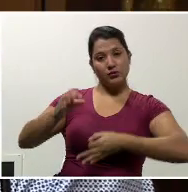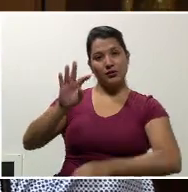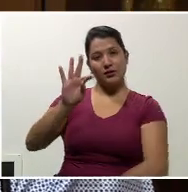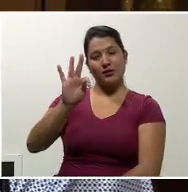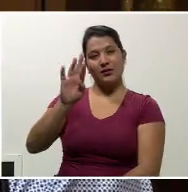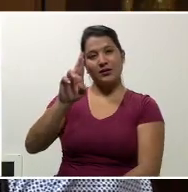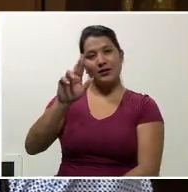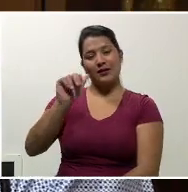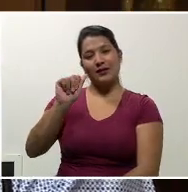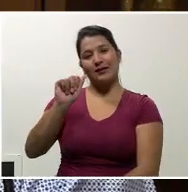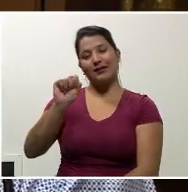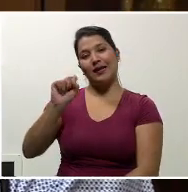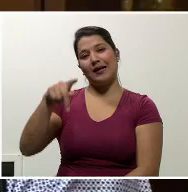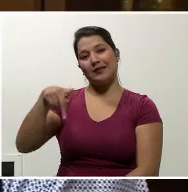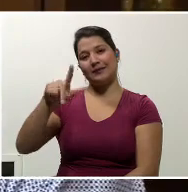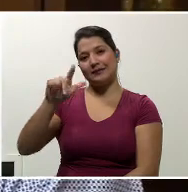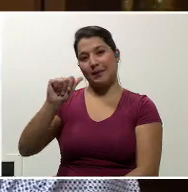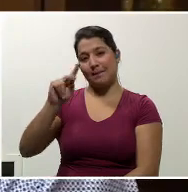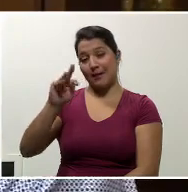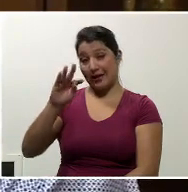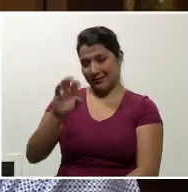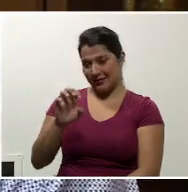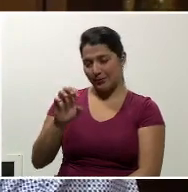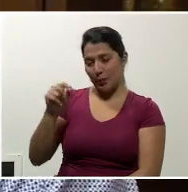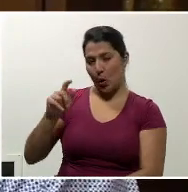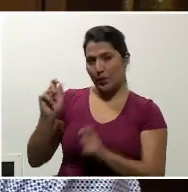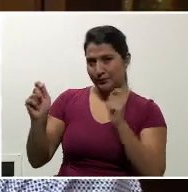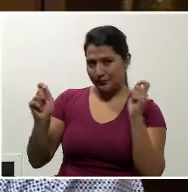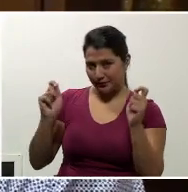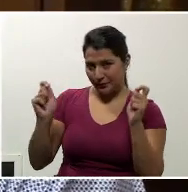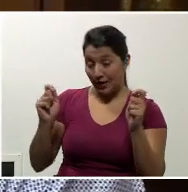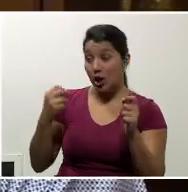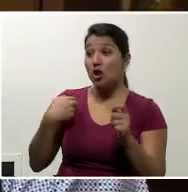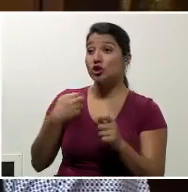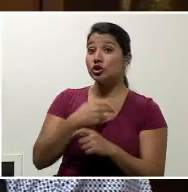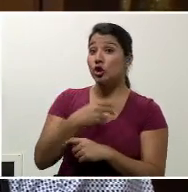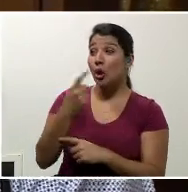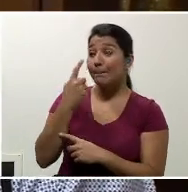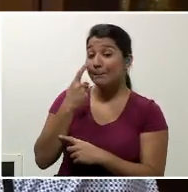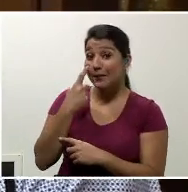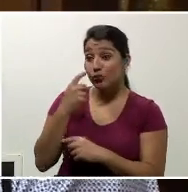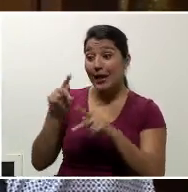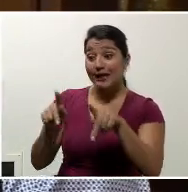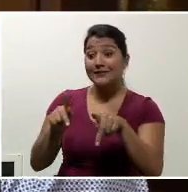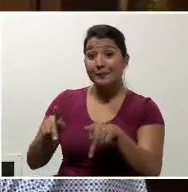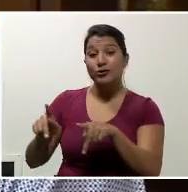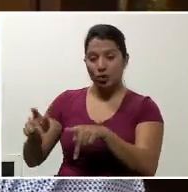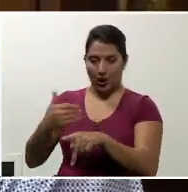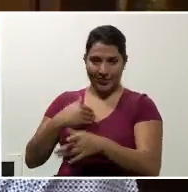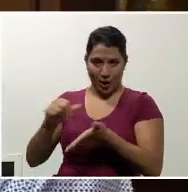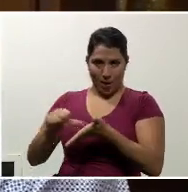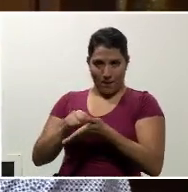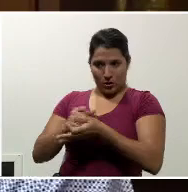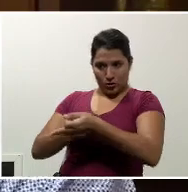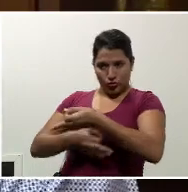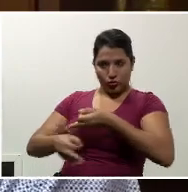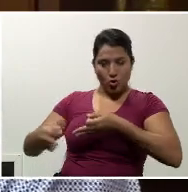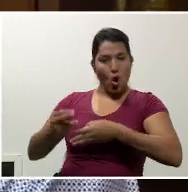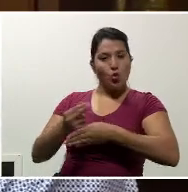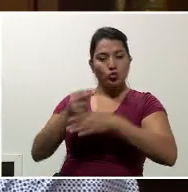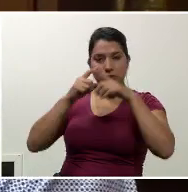periodística, lo que vimos fue que los pacientes trasplantados usan mascarilla, la mascarilla quirúrgica, la corriente, la